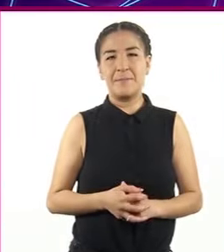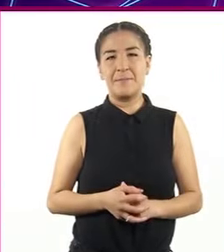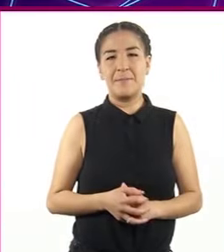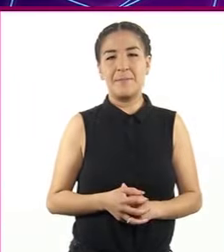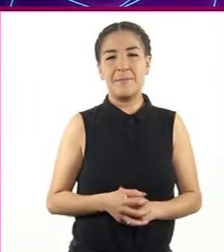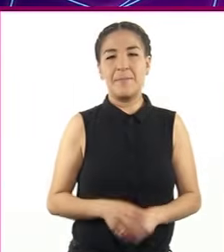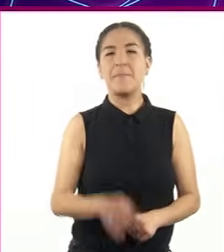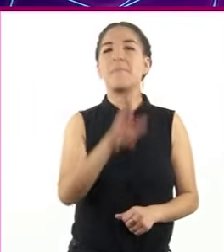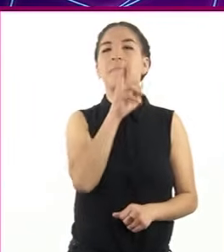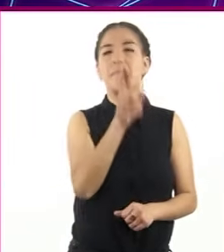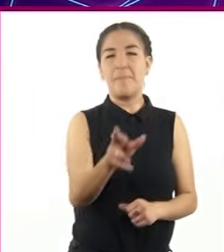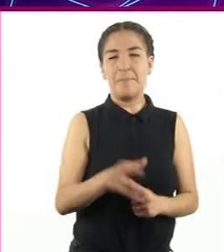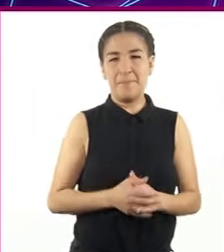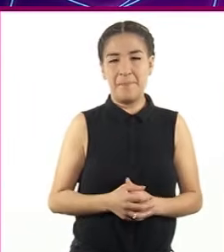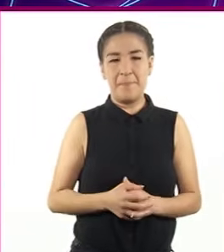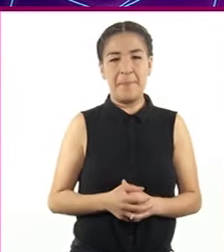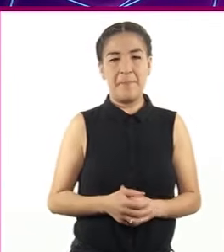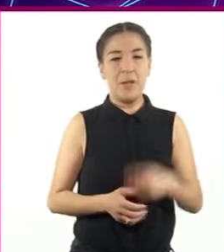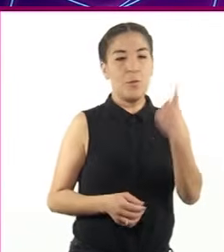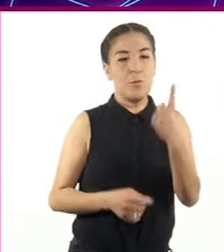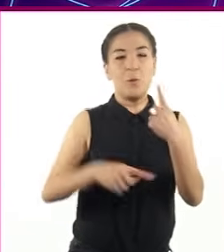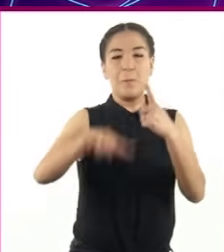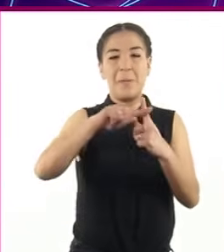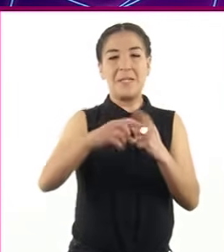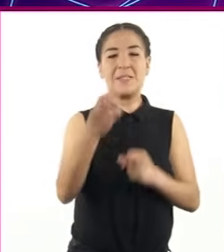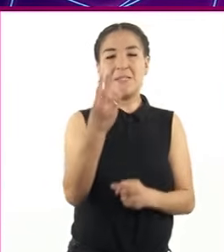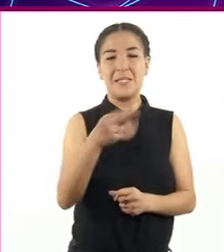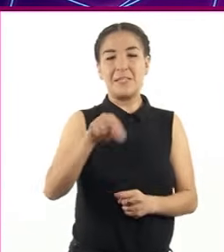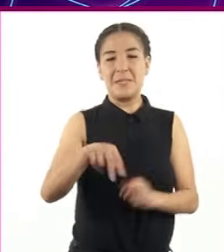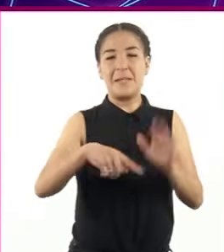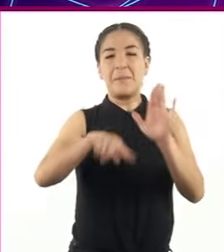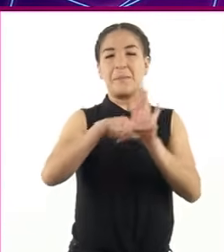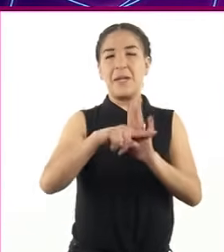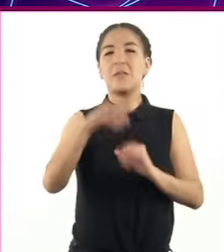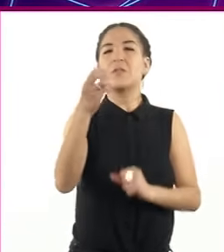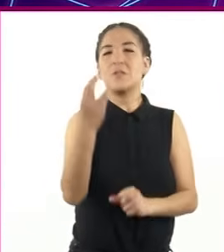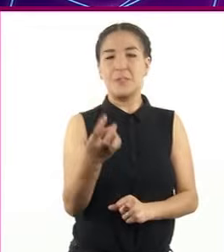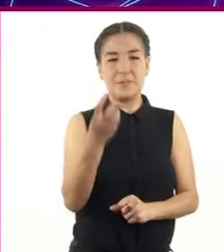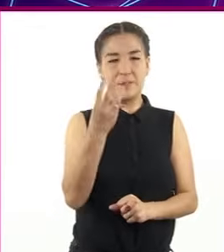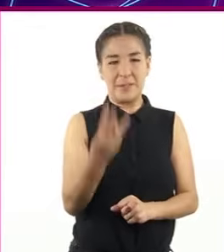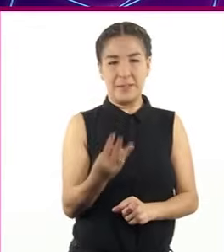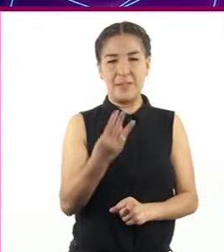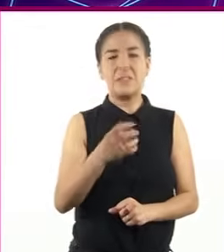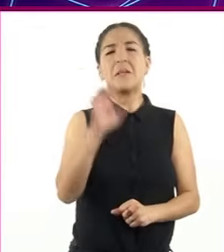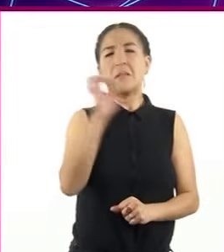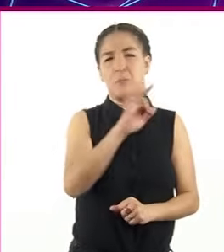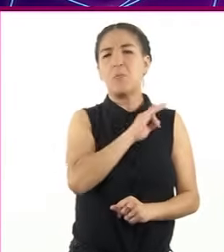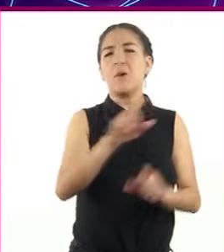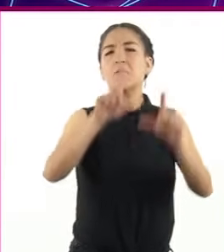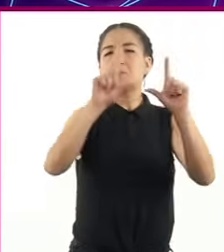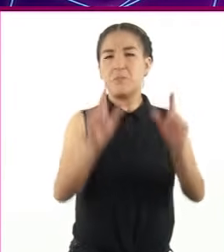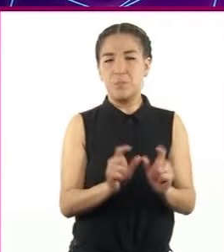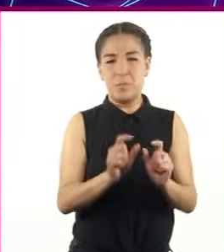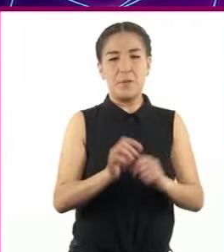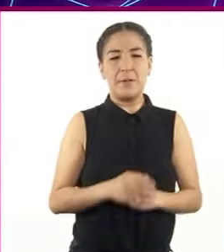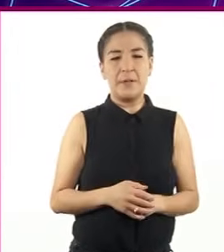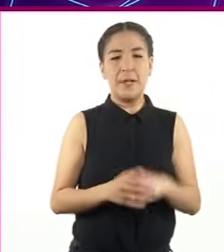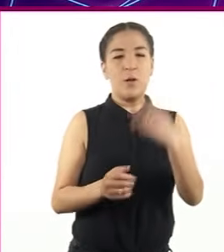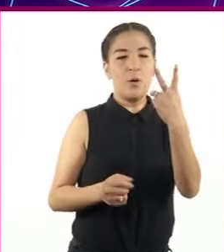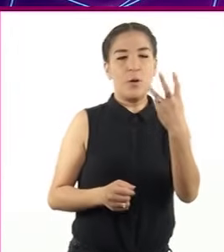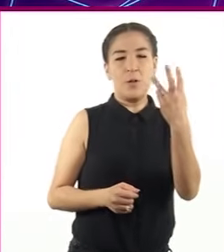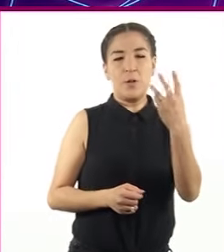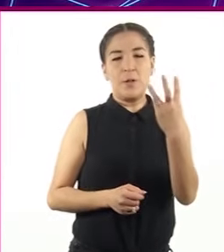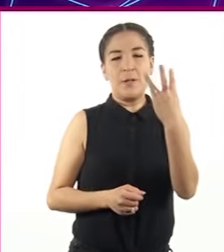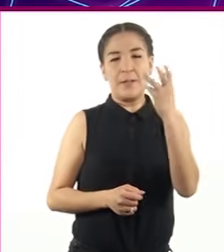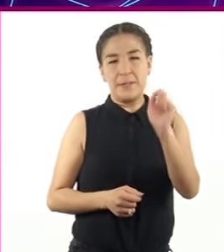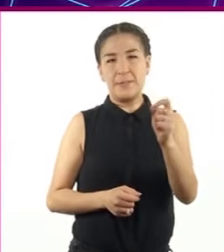La expresión ahora es 1 más 3n menos 3. Se pueden reducir los términos semejantes. 1 menos 3 es